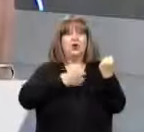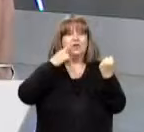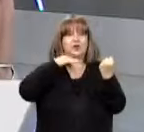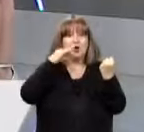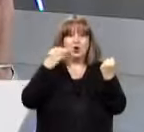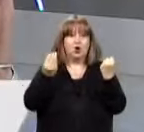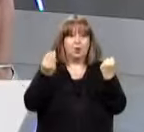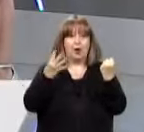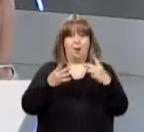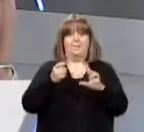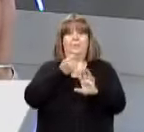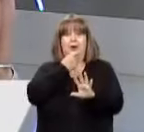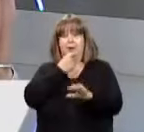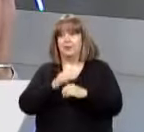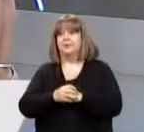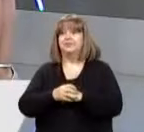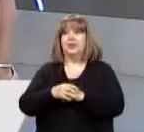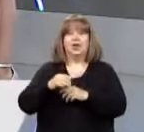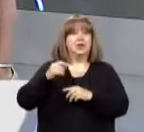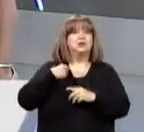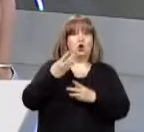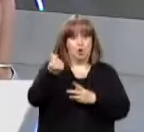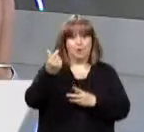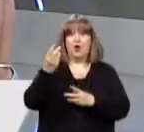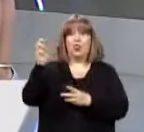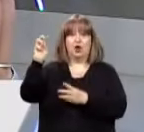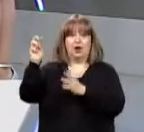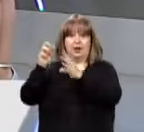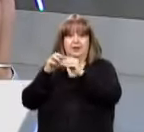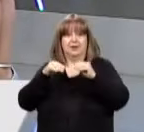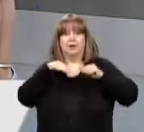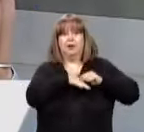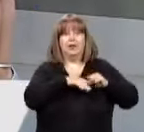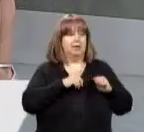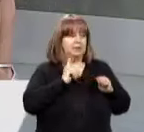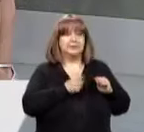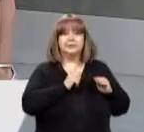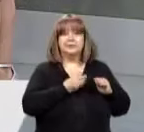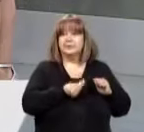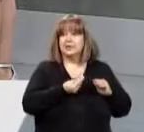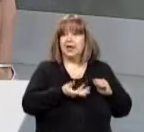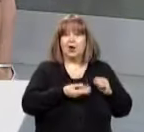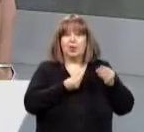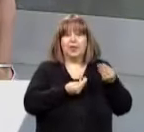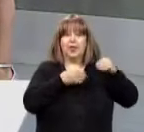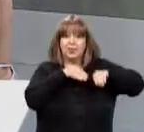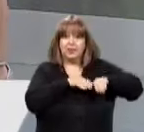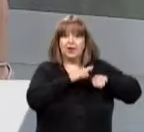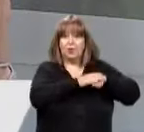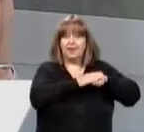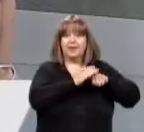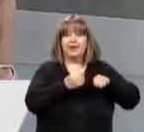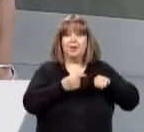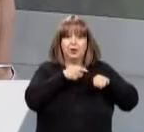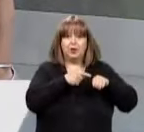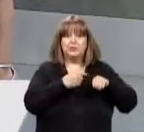ese está el tema vos compras por ejemplo compras dólares no para ahorrar pero ahí están Están quietos entonces vos decís Cómo podría ser